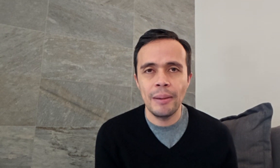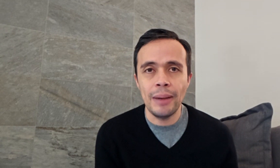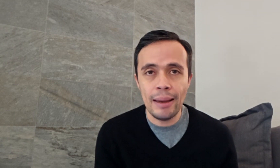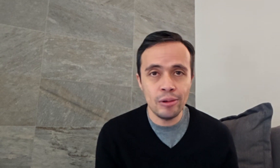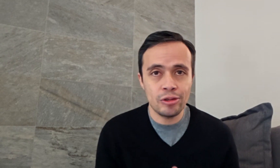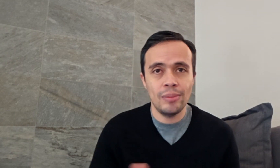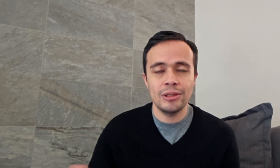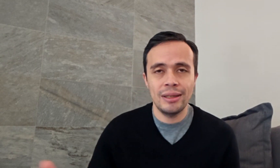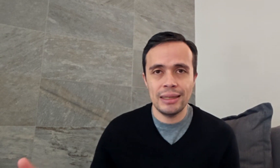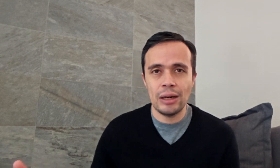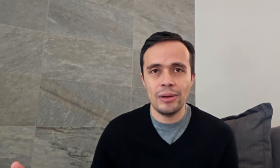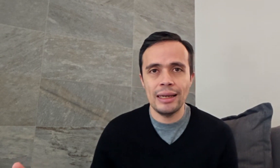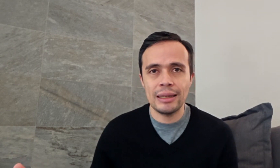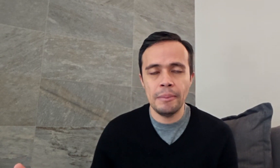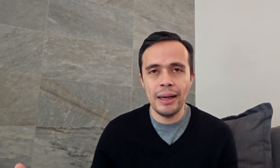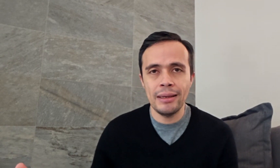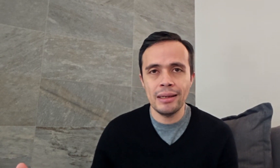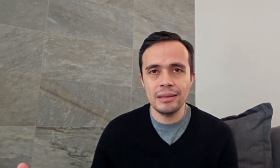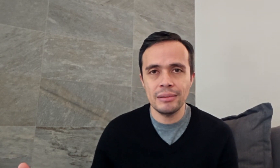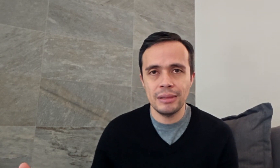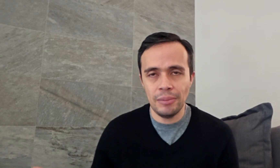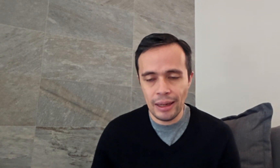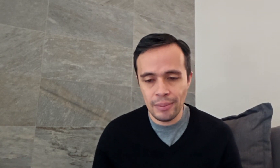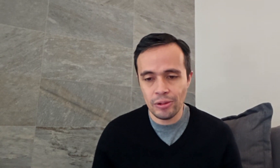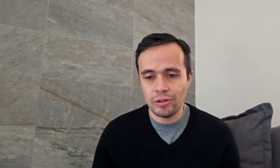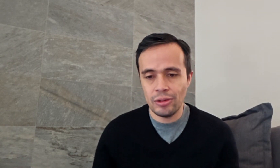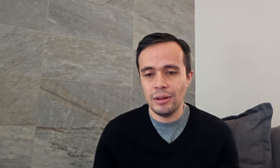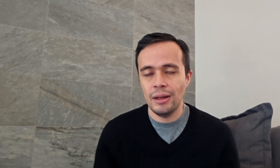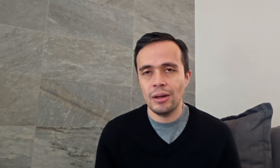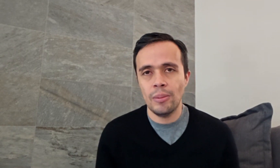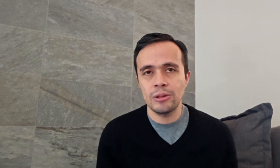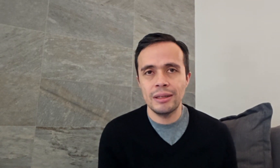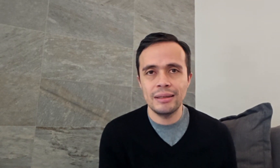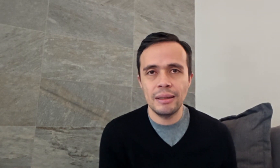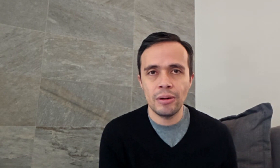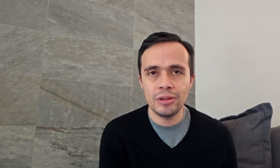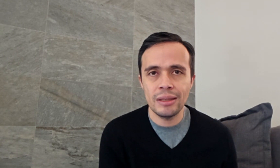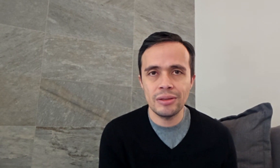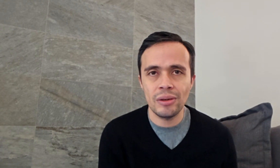lugar. Veremos cómo se desarrollan las campañas y veremos